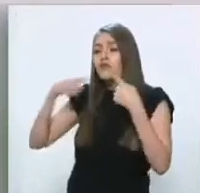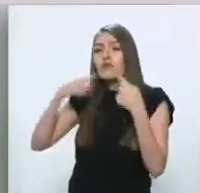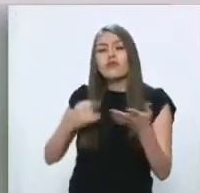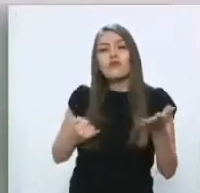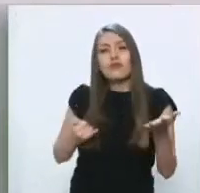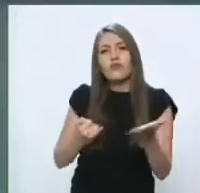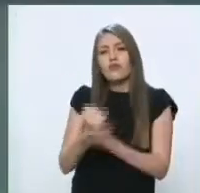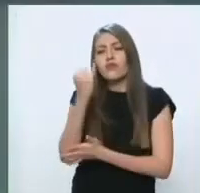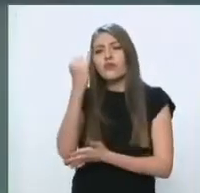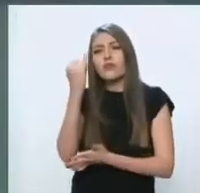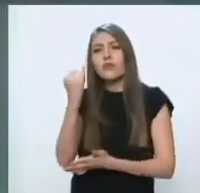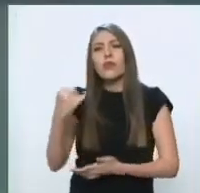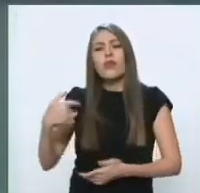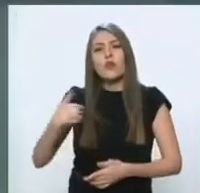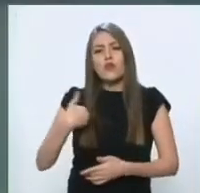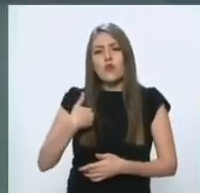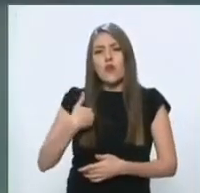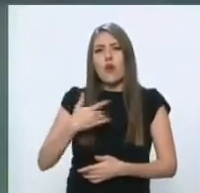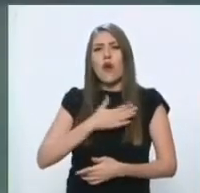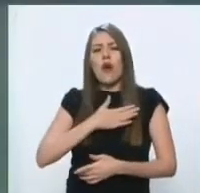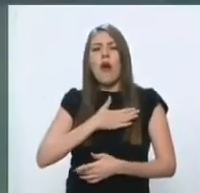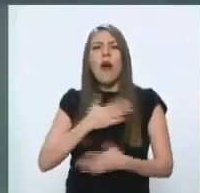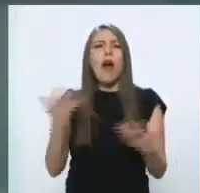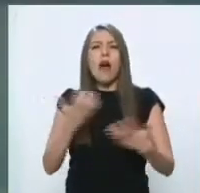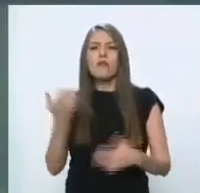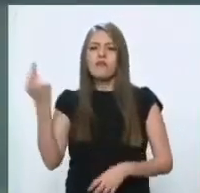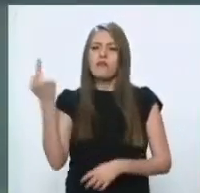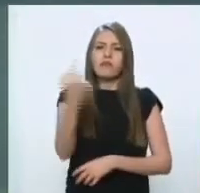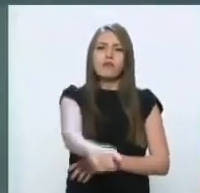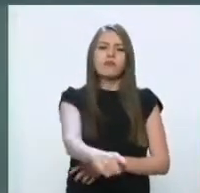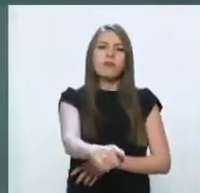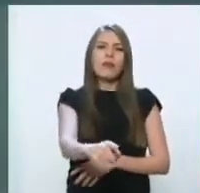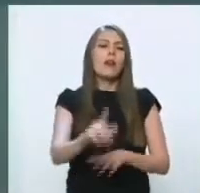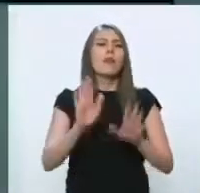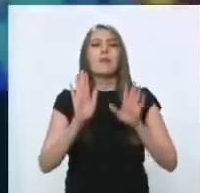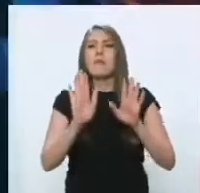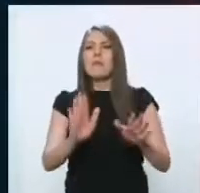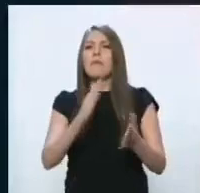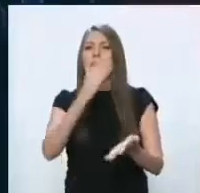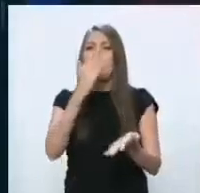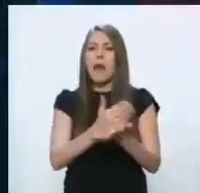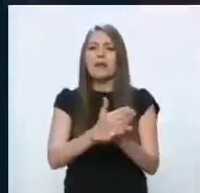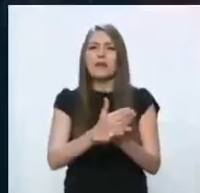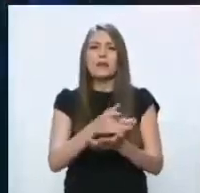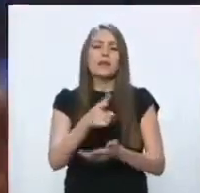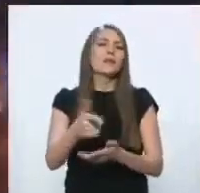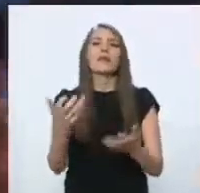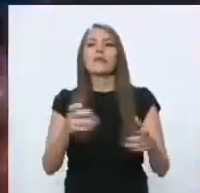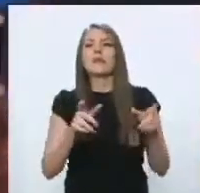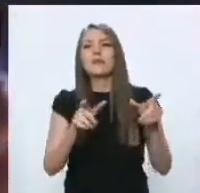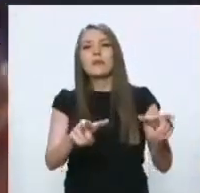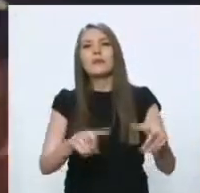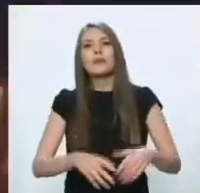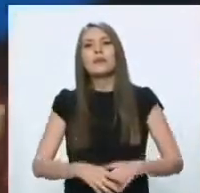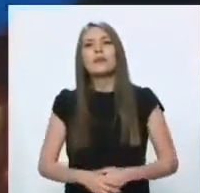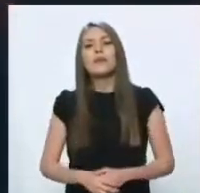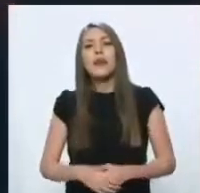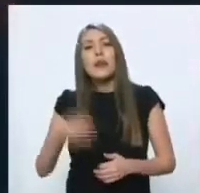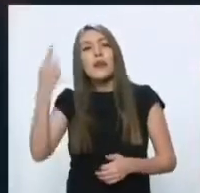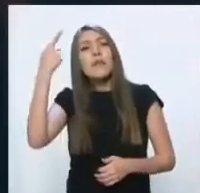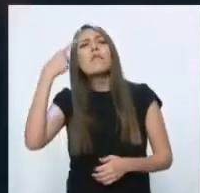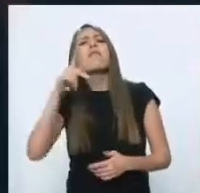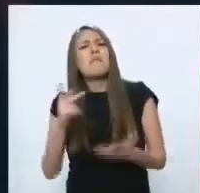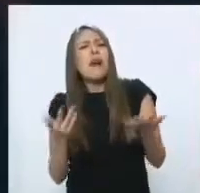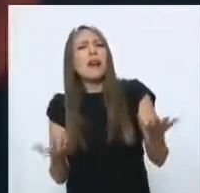Yo ordené que se detuviera ese operativo con el propósito de